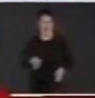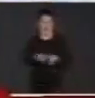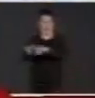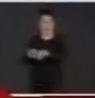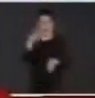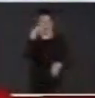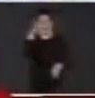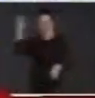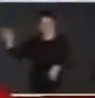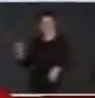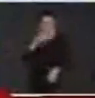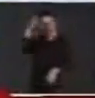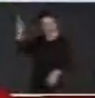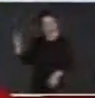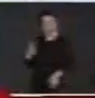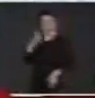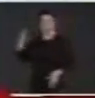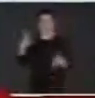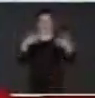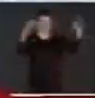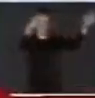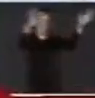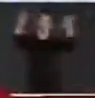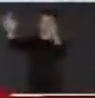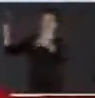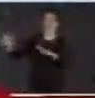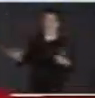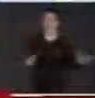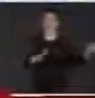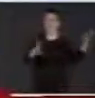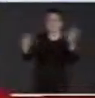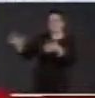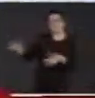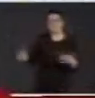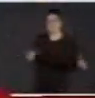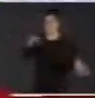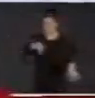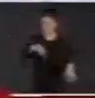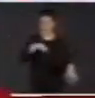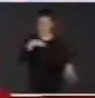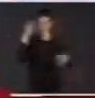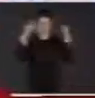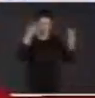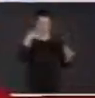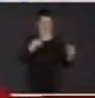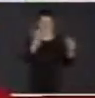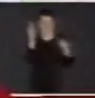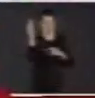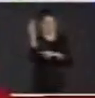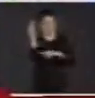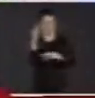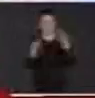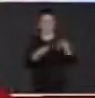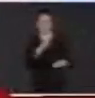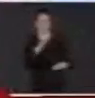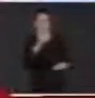carnaval. El santo y yo, mi muñeco voy a utilizar a joder